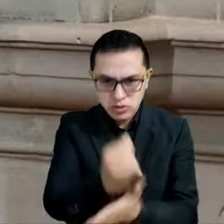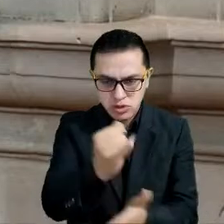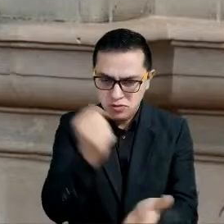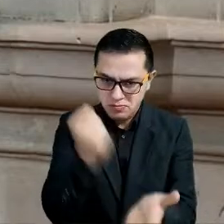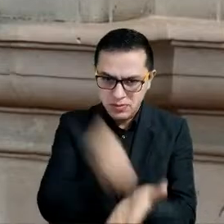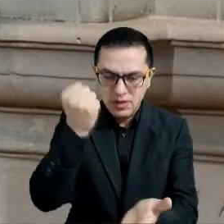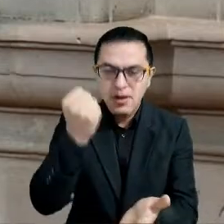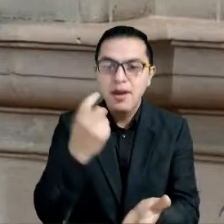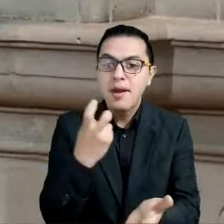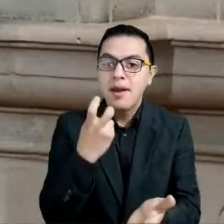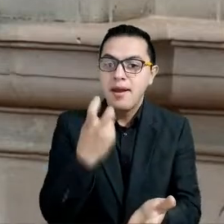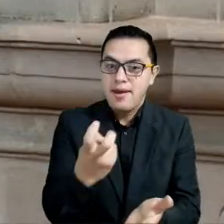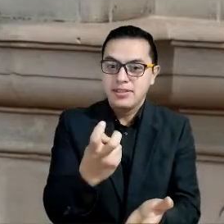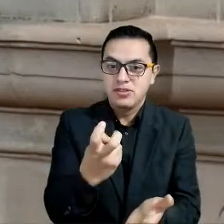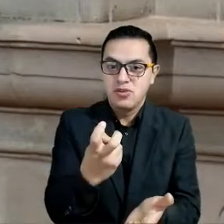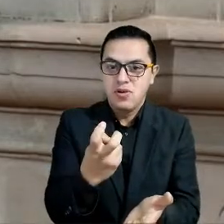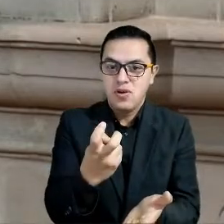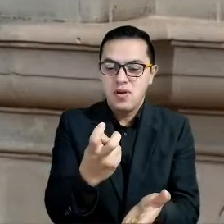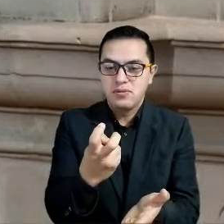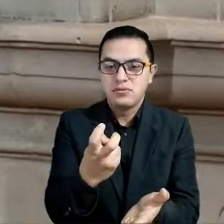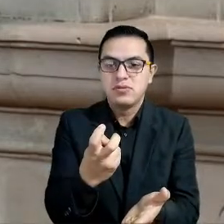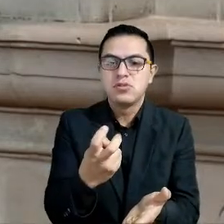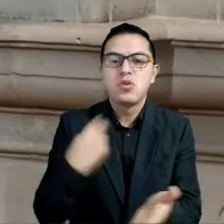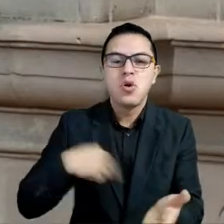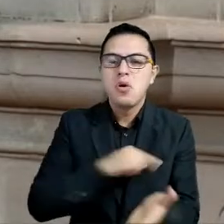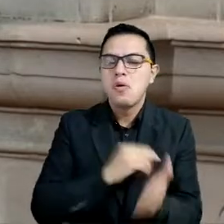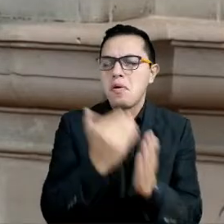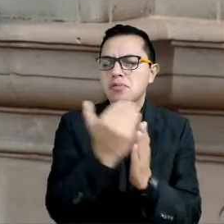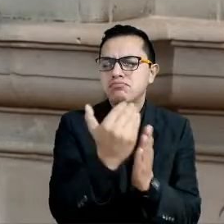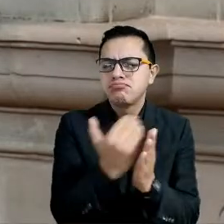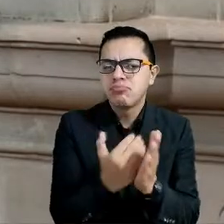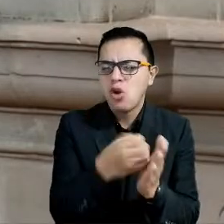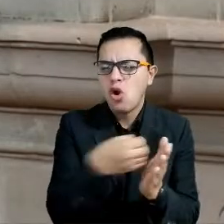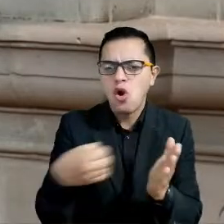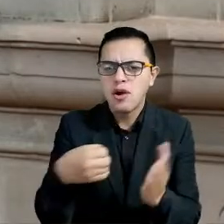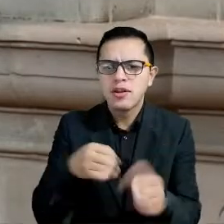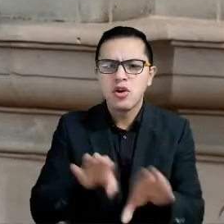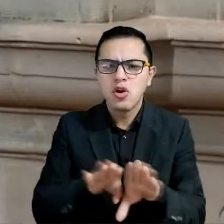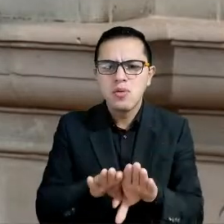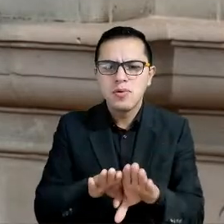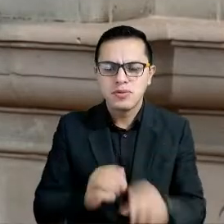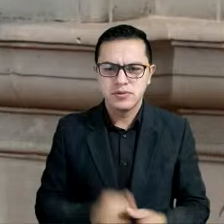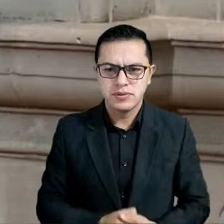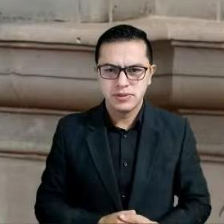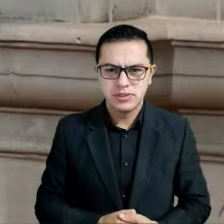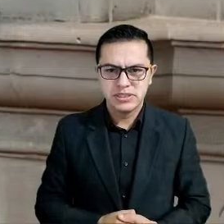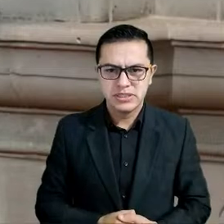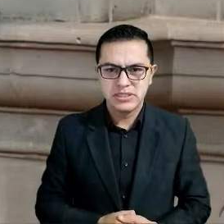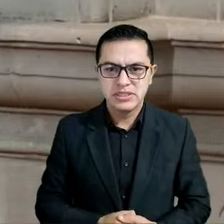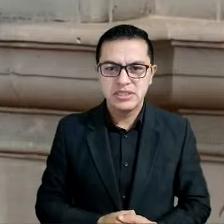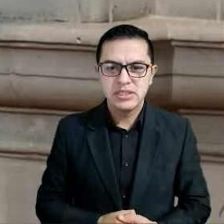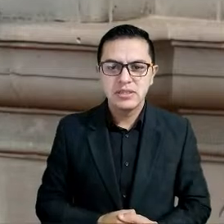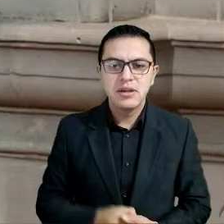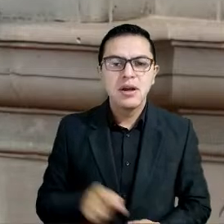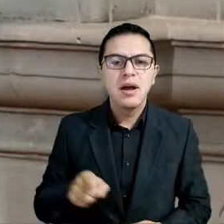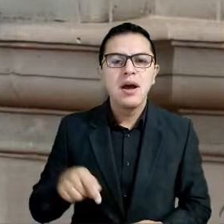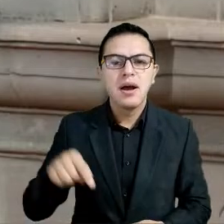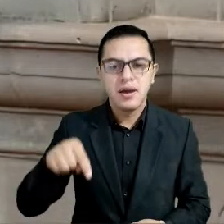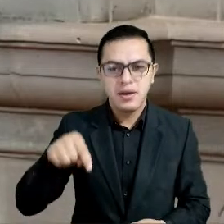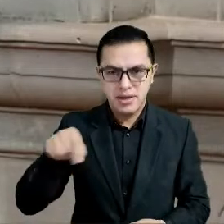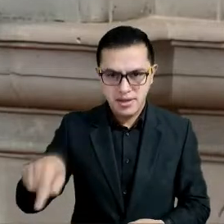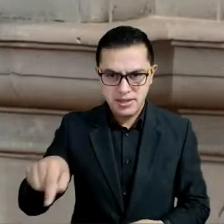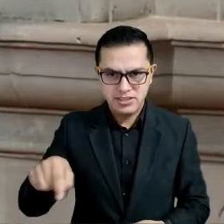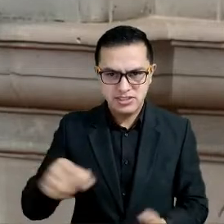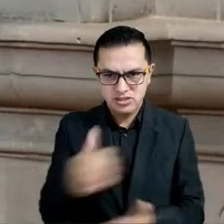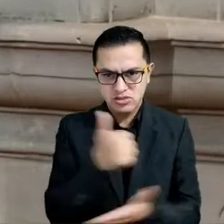expida en los términos indicados. Dado en el poder legislativo en la ciudad de Toluca de